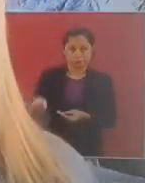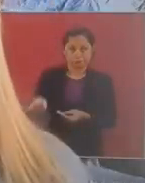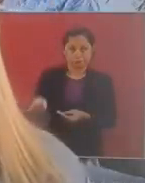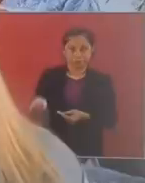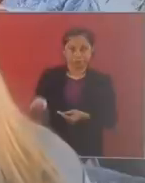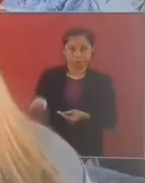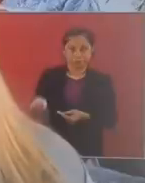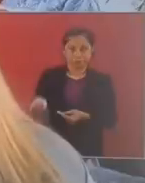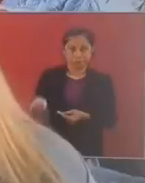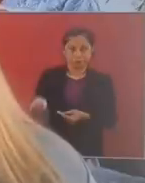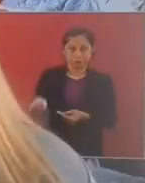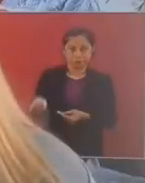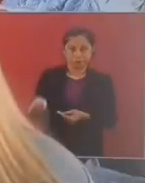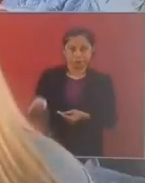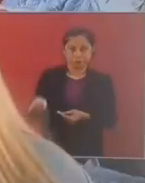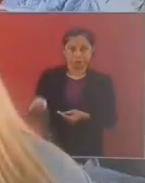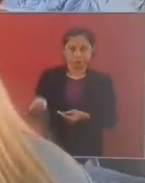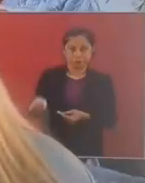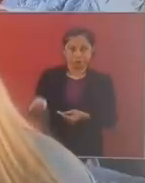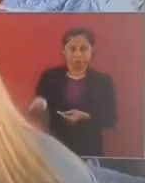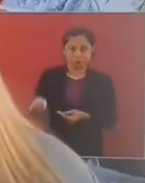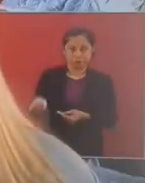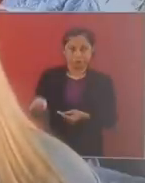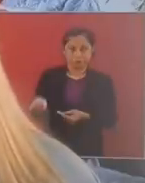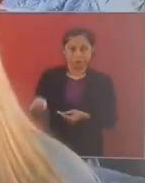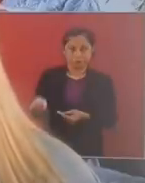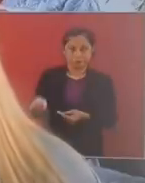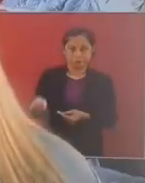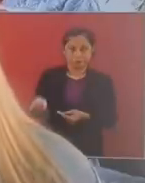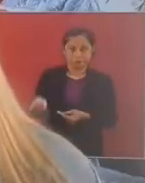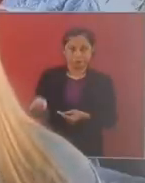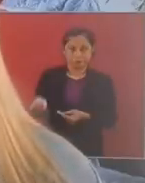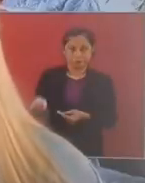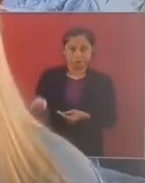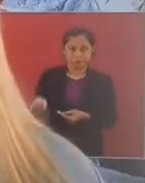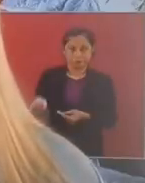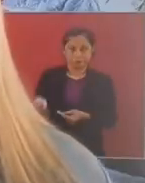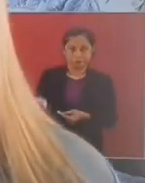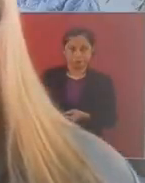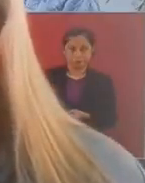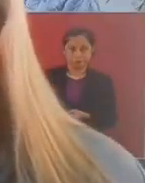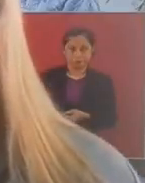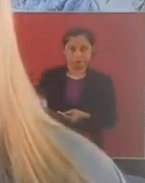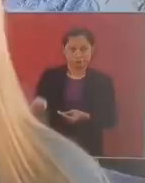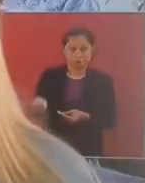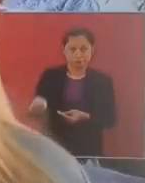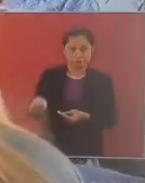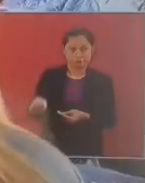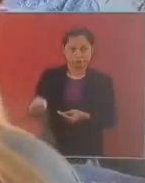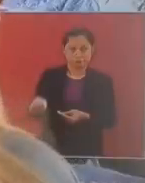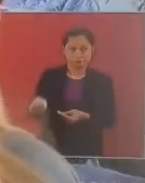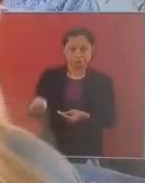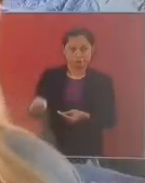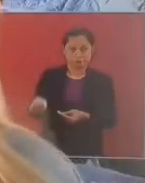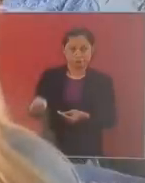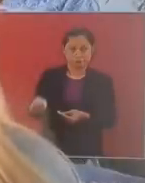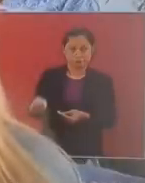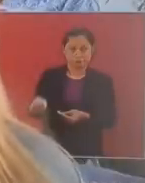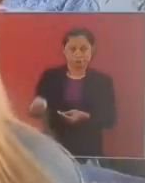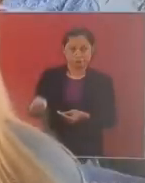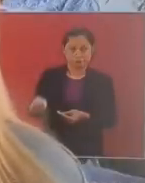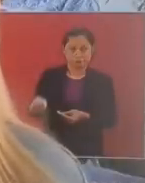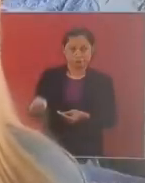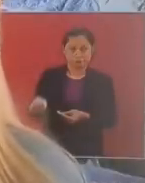adultos mayores es a partir de los 65 años. ¿Por qué, familia? Porque los adultos